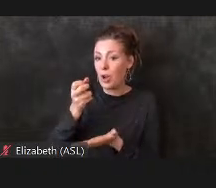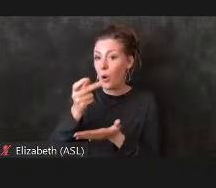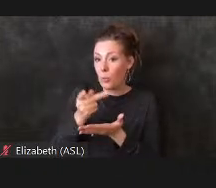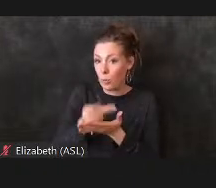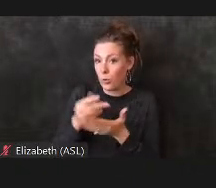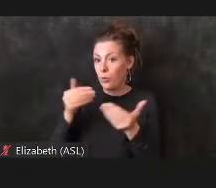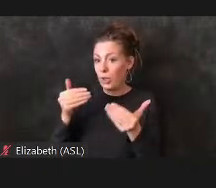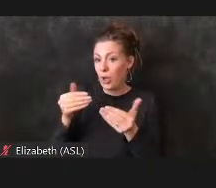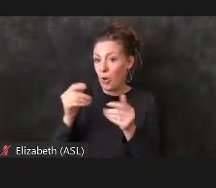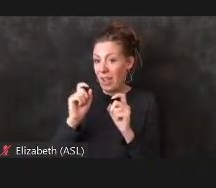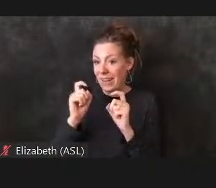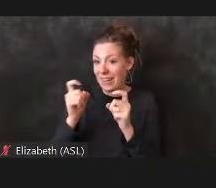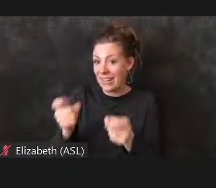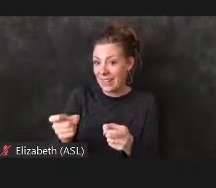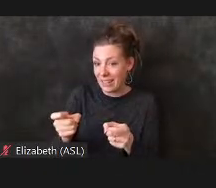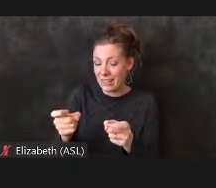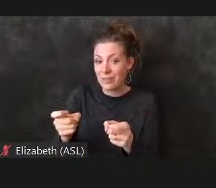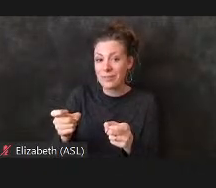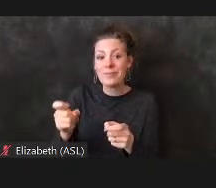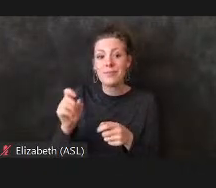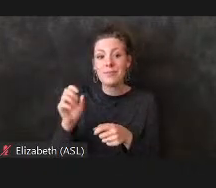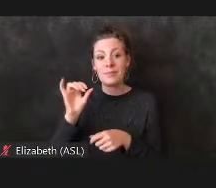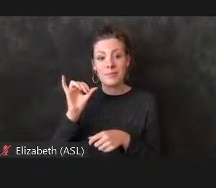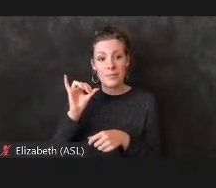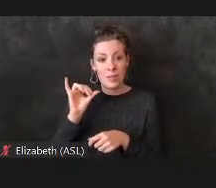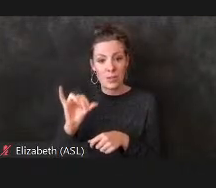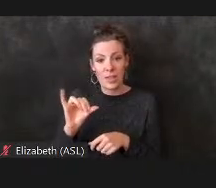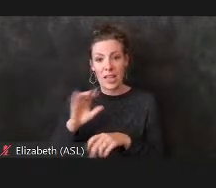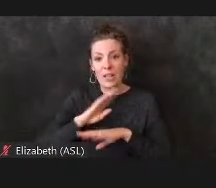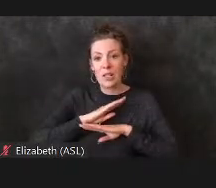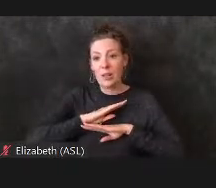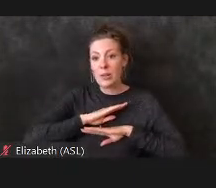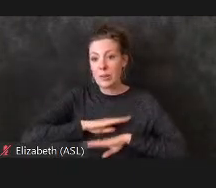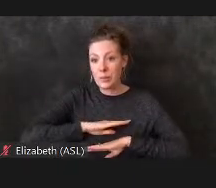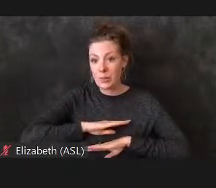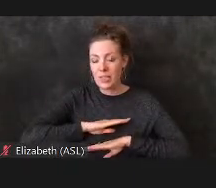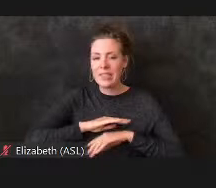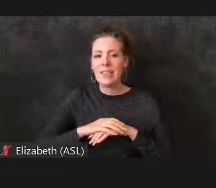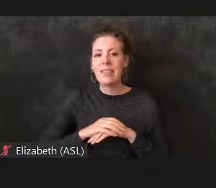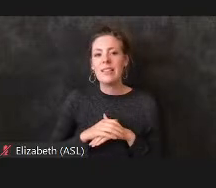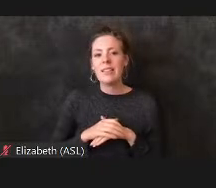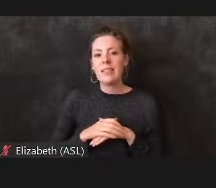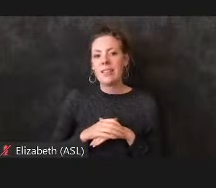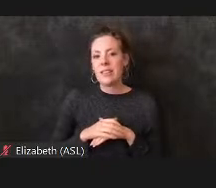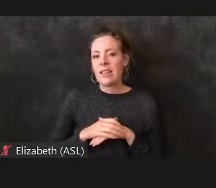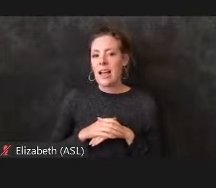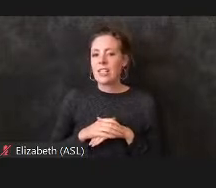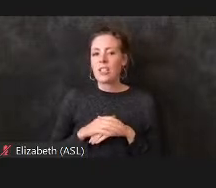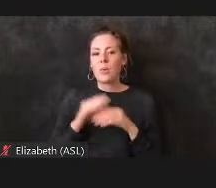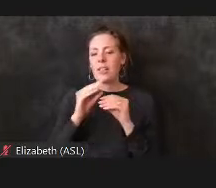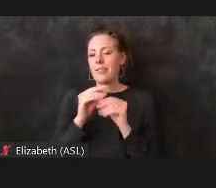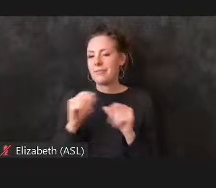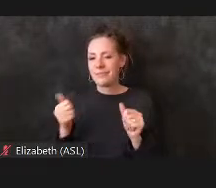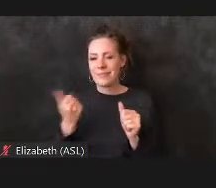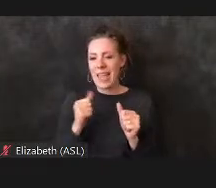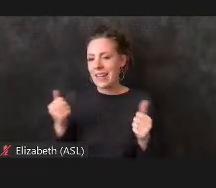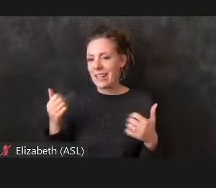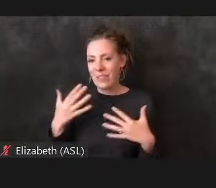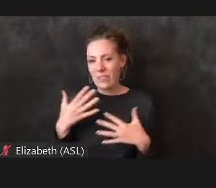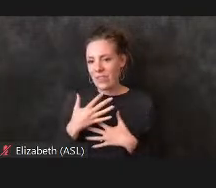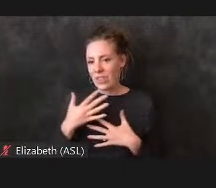de la vacuna Moderna ya están aprobadas para también darse